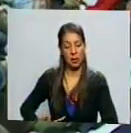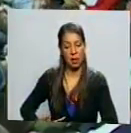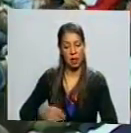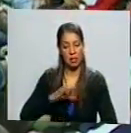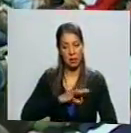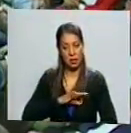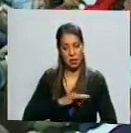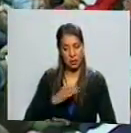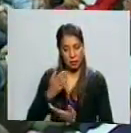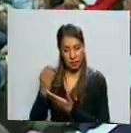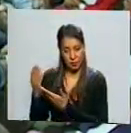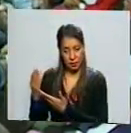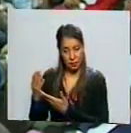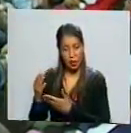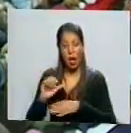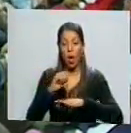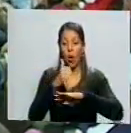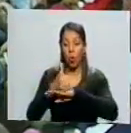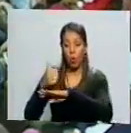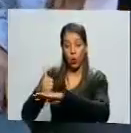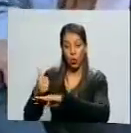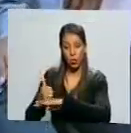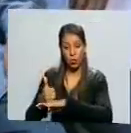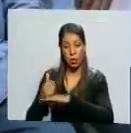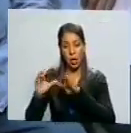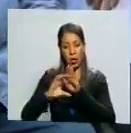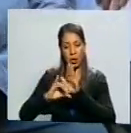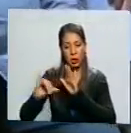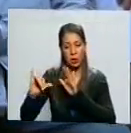Junta Directiva, camarada Ministro,